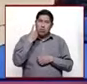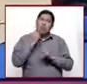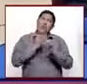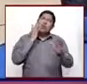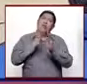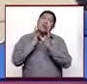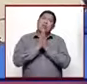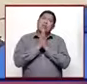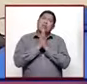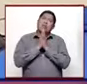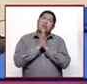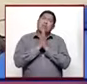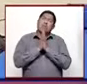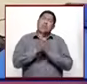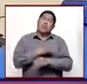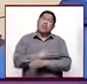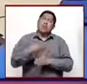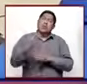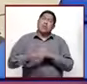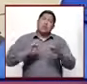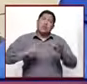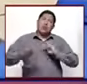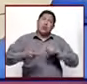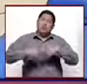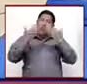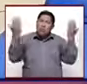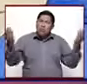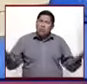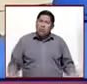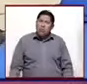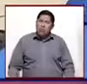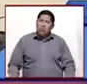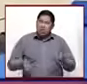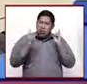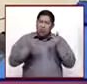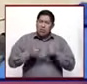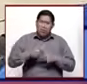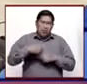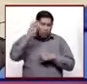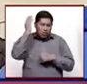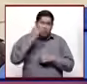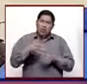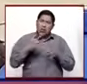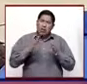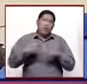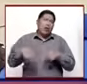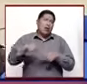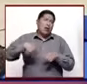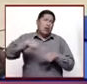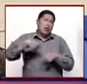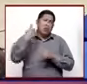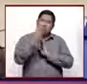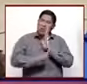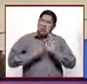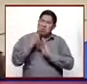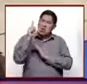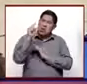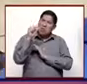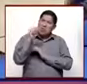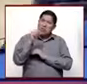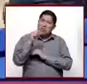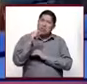ahí, se acabó el diésel, han cambiado de tanque. Pucha, sí, jefe, hoy. Ya estoy viniendo, llego en una hora y veinte,